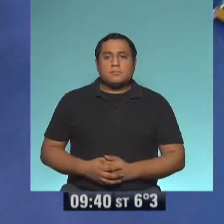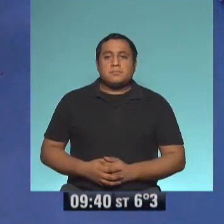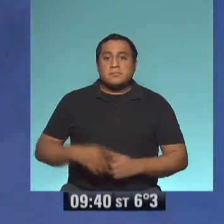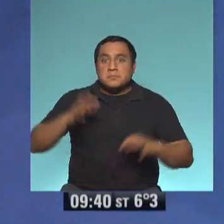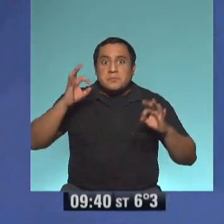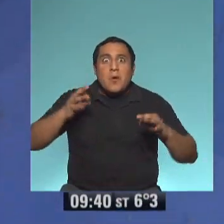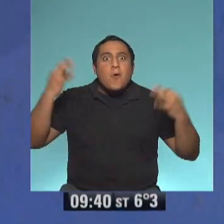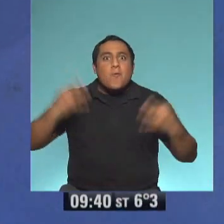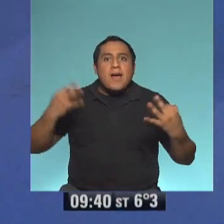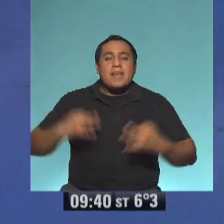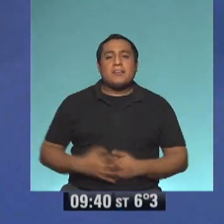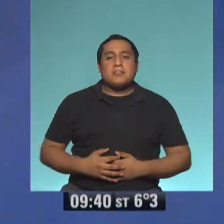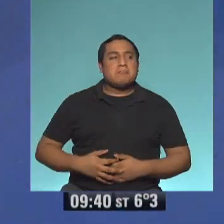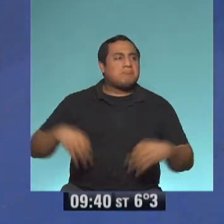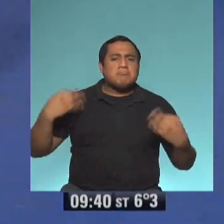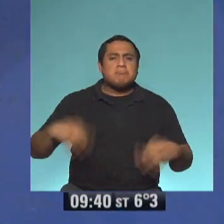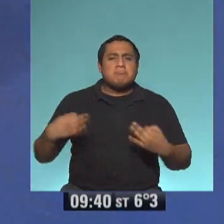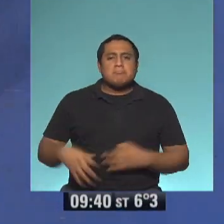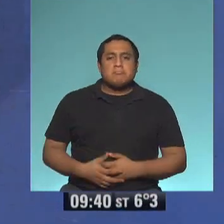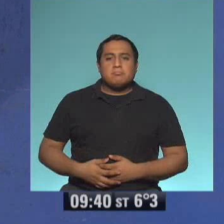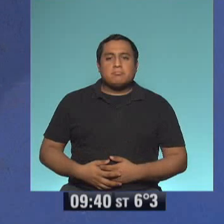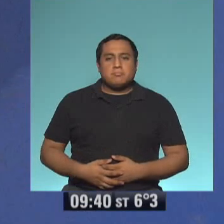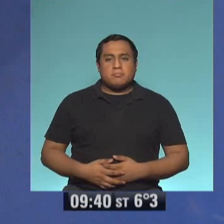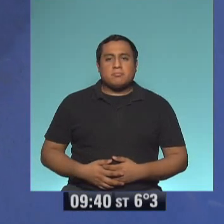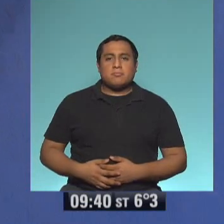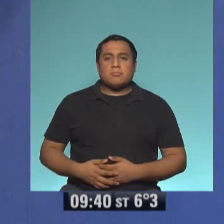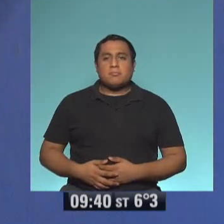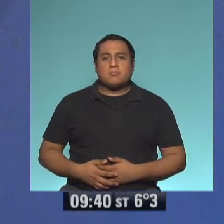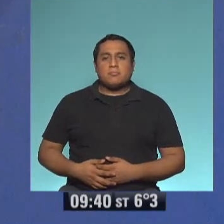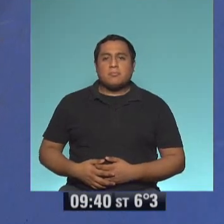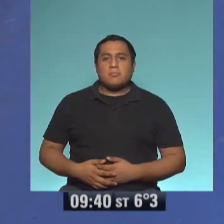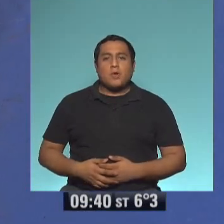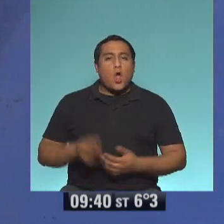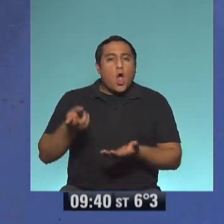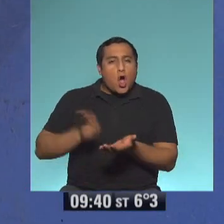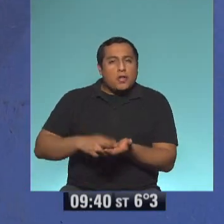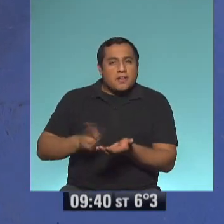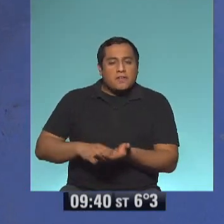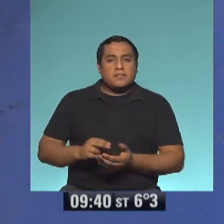Va cayendo. ¡Qué bueno! Sí. ¡Excelente! ¡Otra! A ver, otra vez.